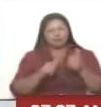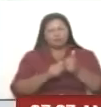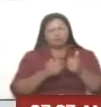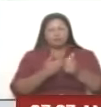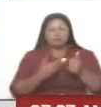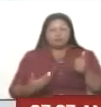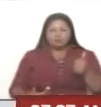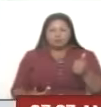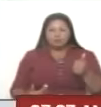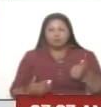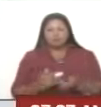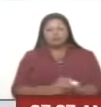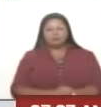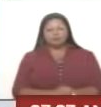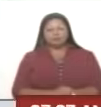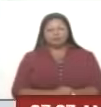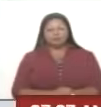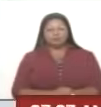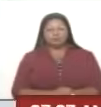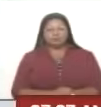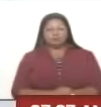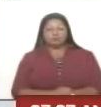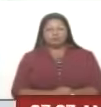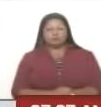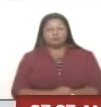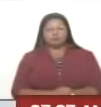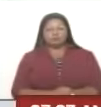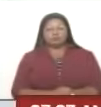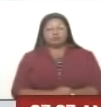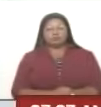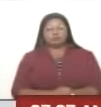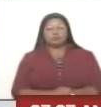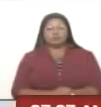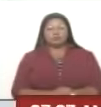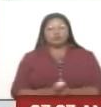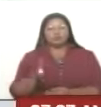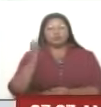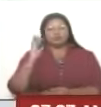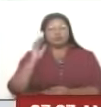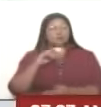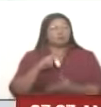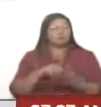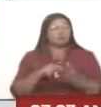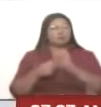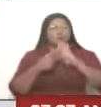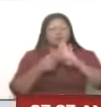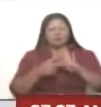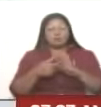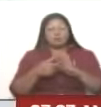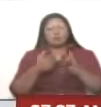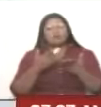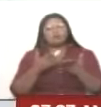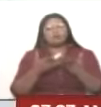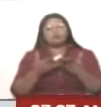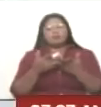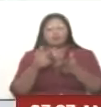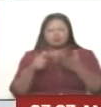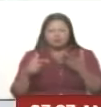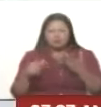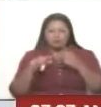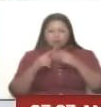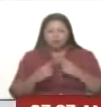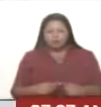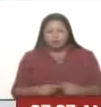de la República, en la Asamblea Nacional, en la presentación del presupuesto, nos agregó que ese crecimiento